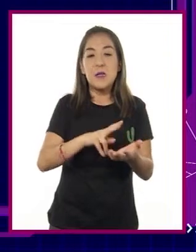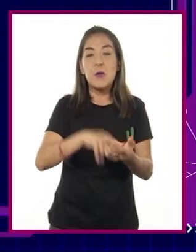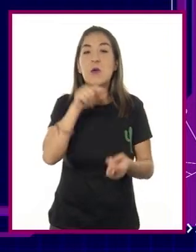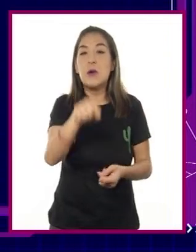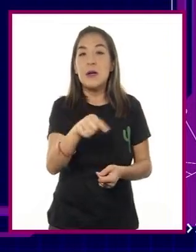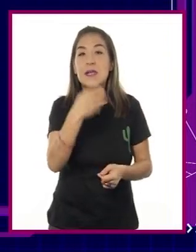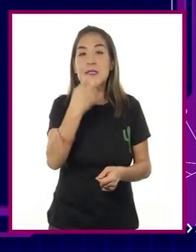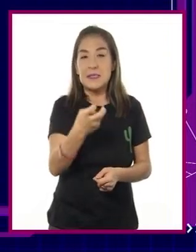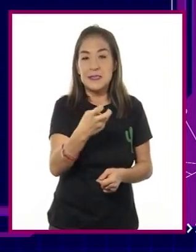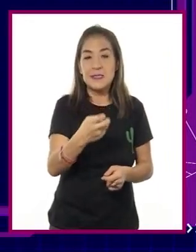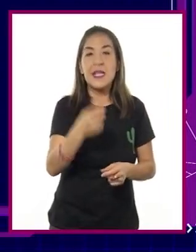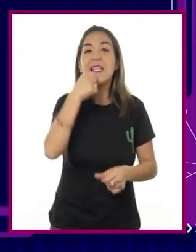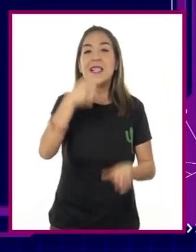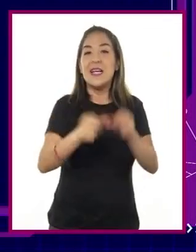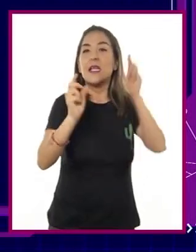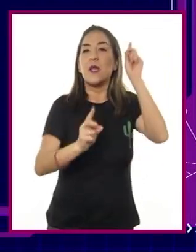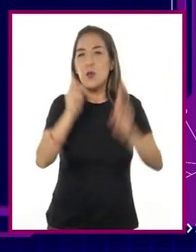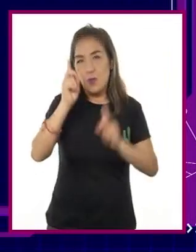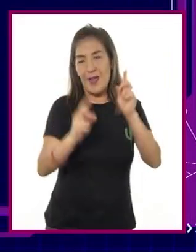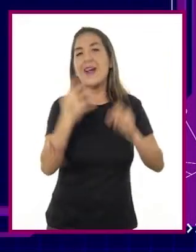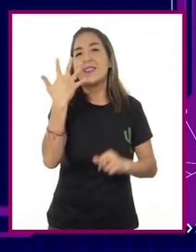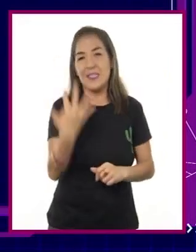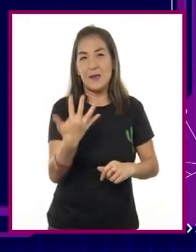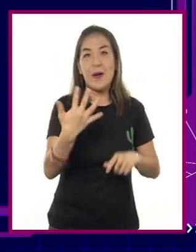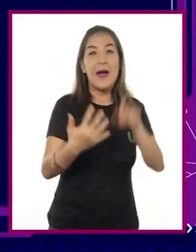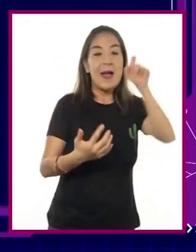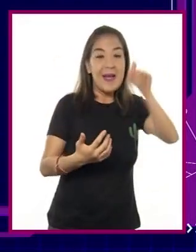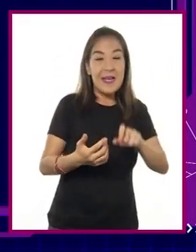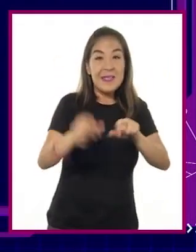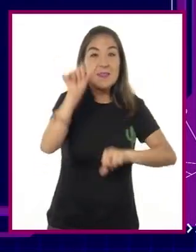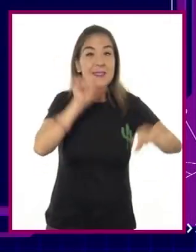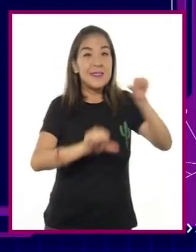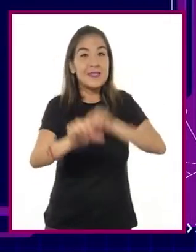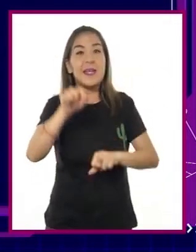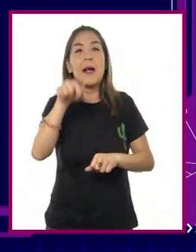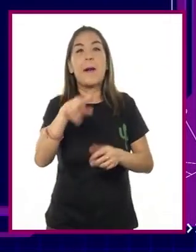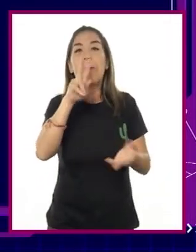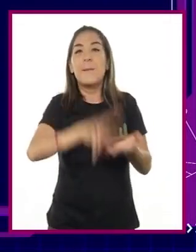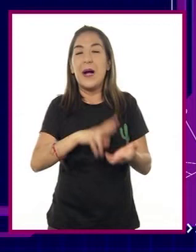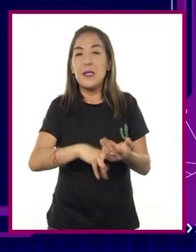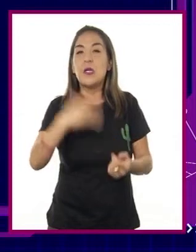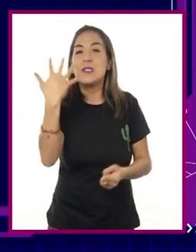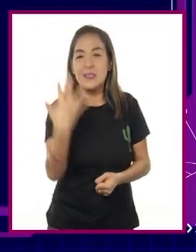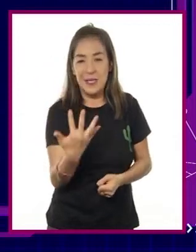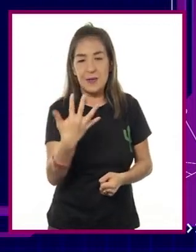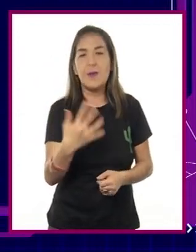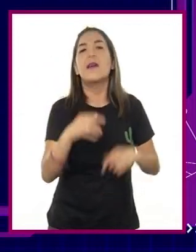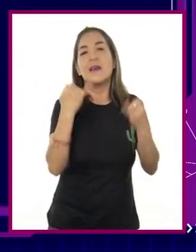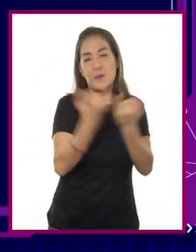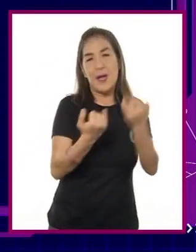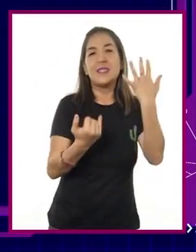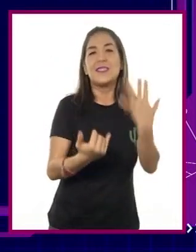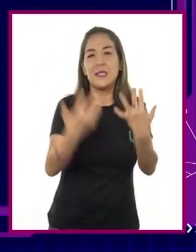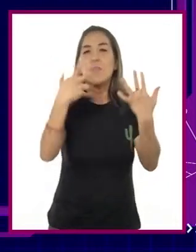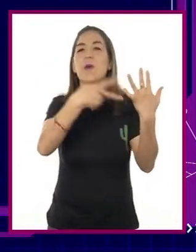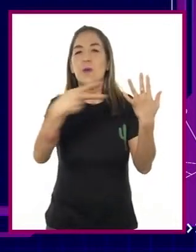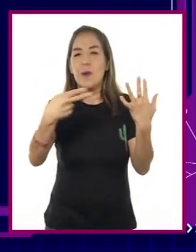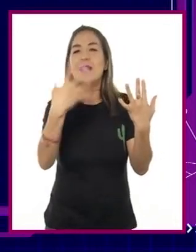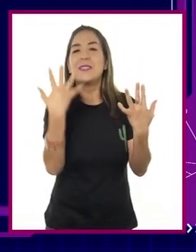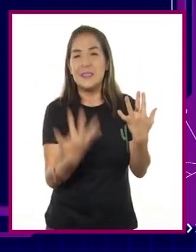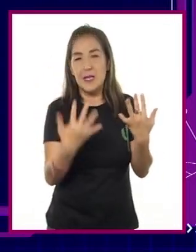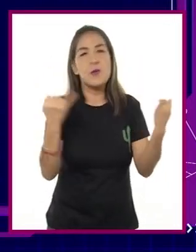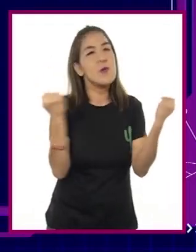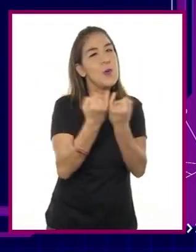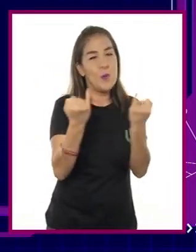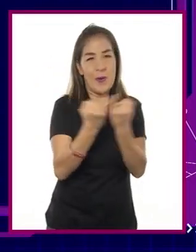incógnita es 5, ya que al sustituir 5 en x, tenemos que 5 es igual a 5, respetándose la